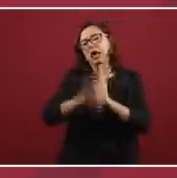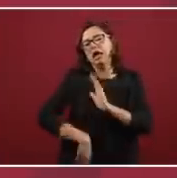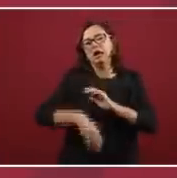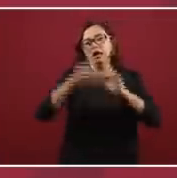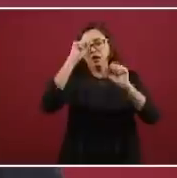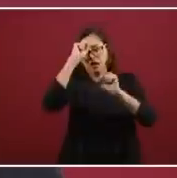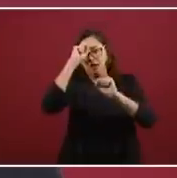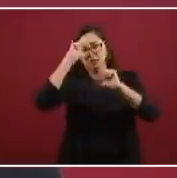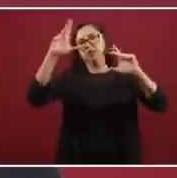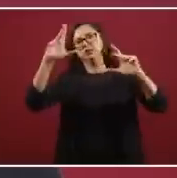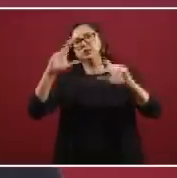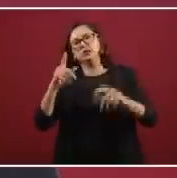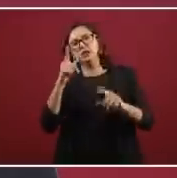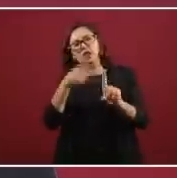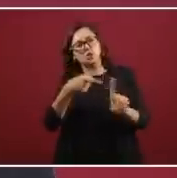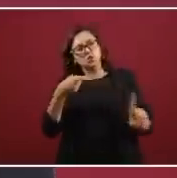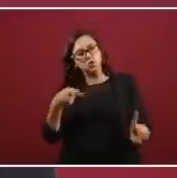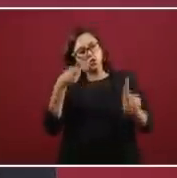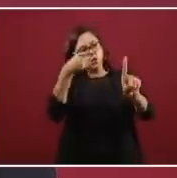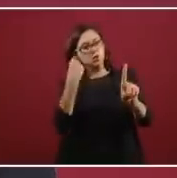famoso.